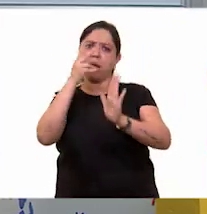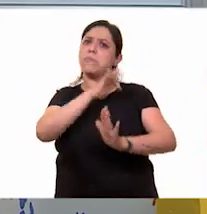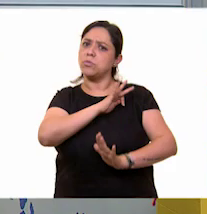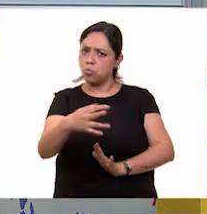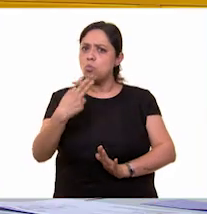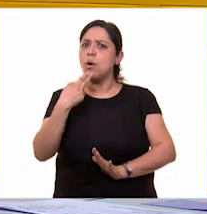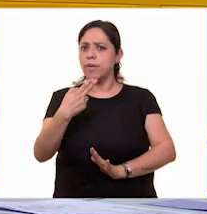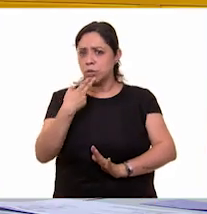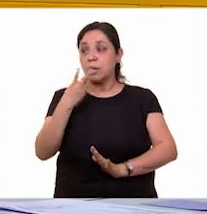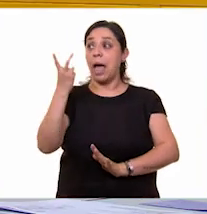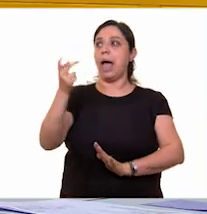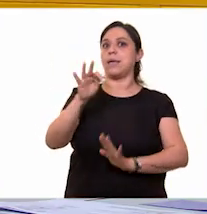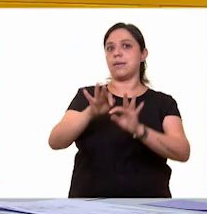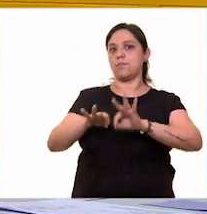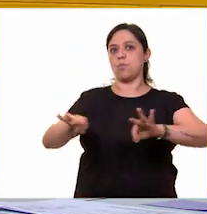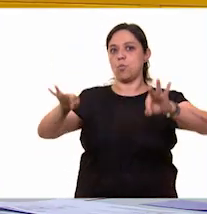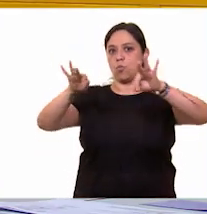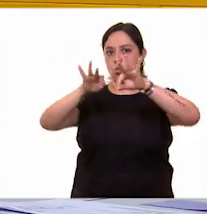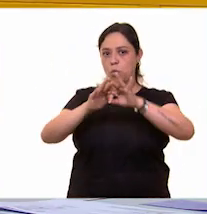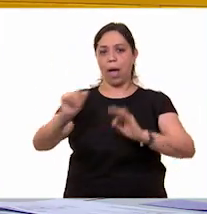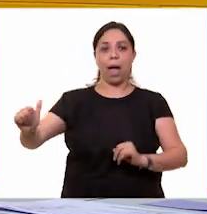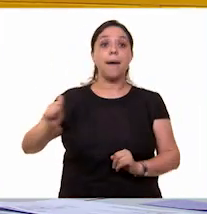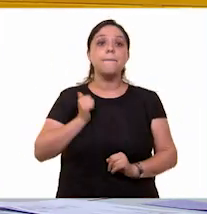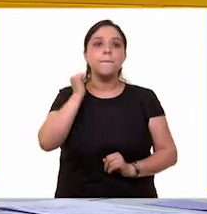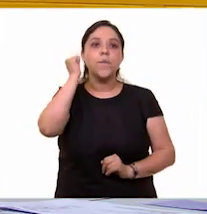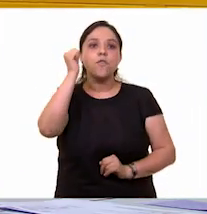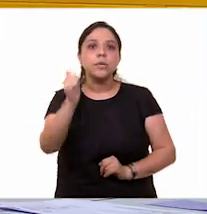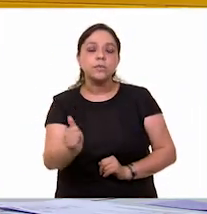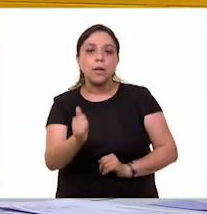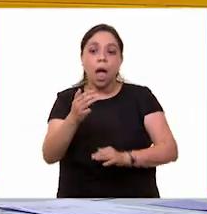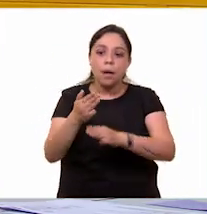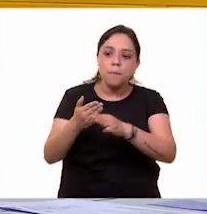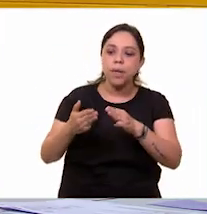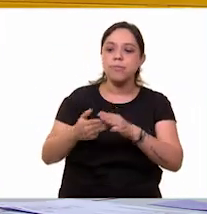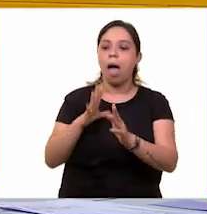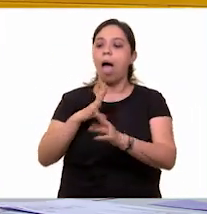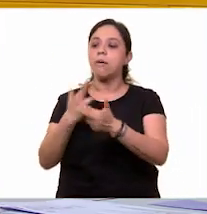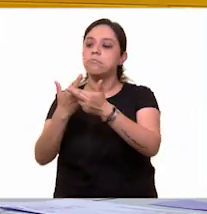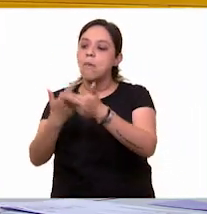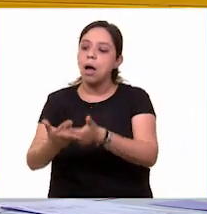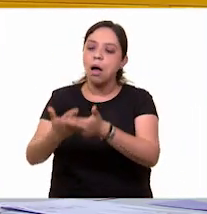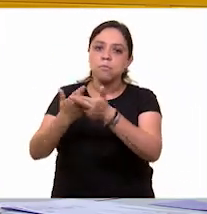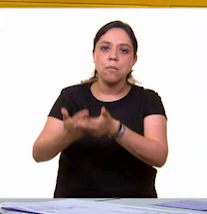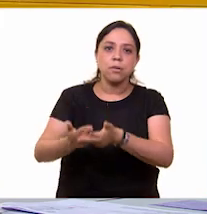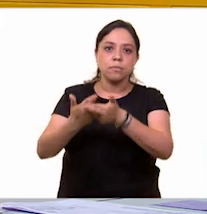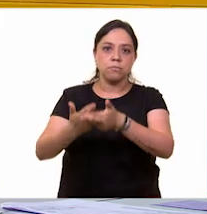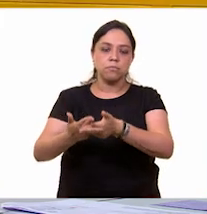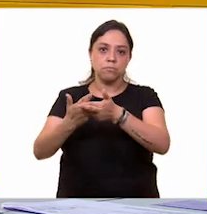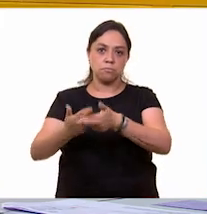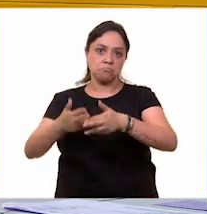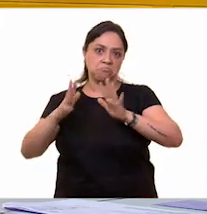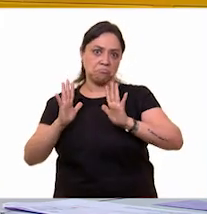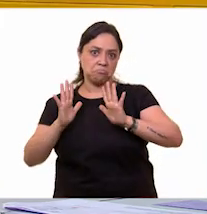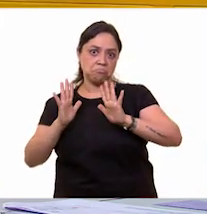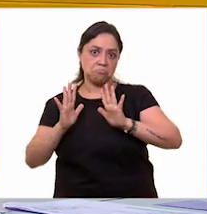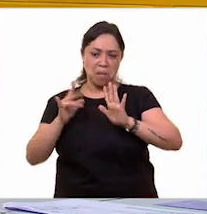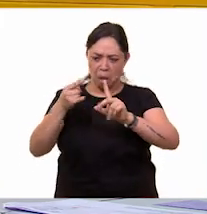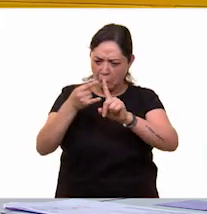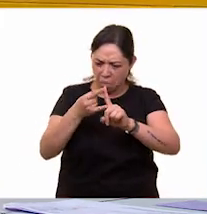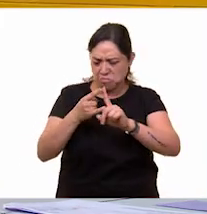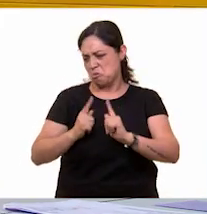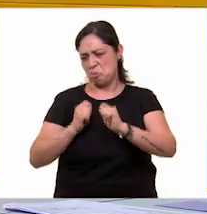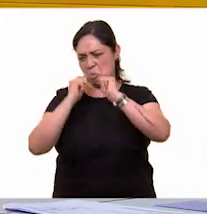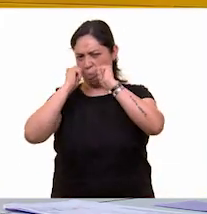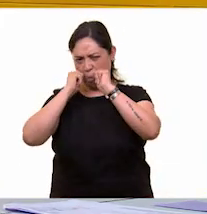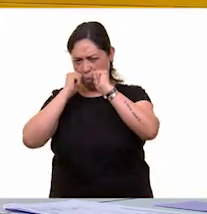Oscar. Es muy importante lo que acabas de decir. Sí. Aprovechar todos los materiales que ya tengan No importa que esté en forma de cuadrado, le pueden